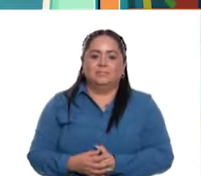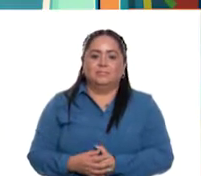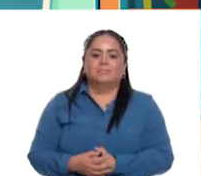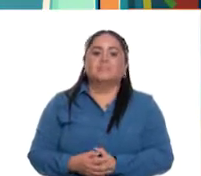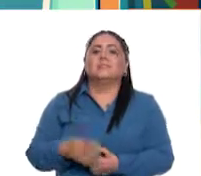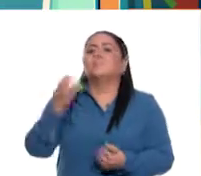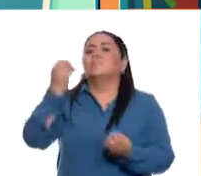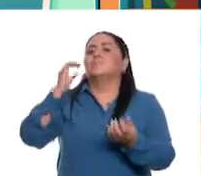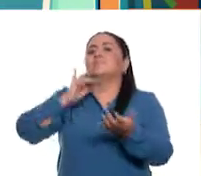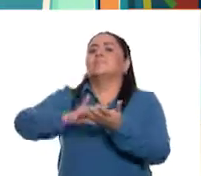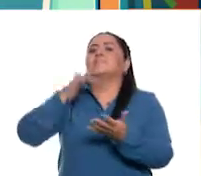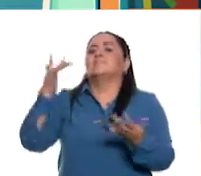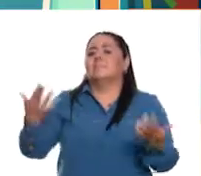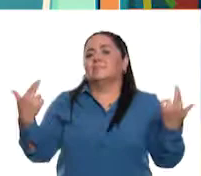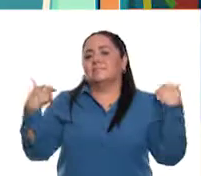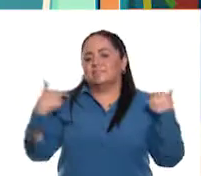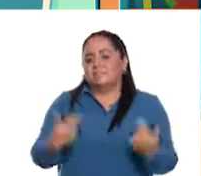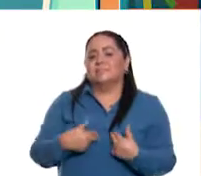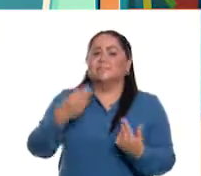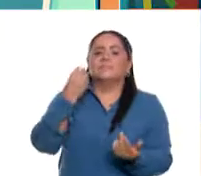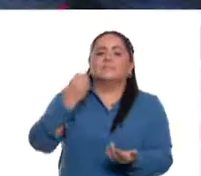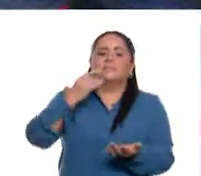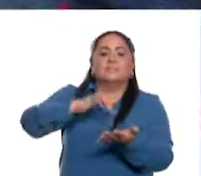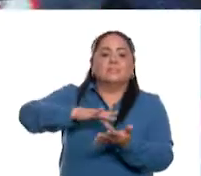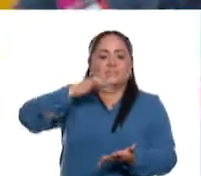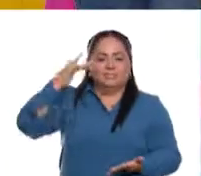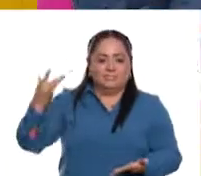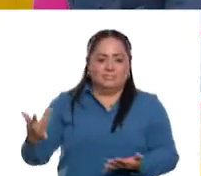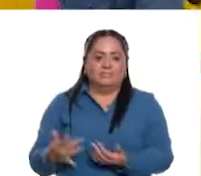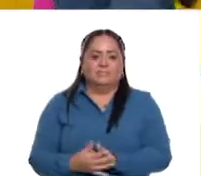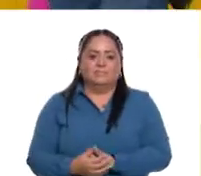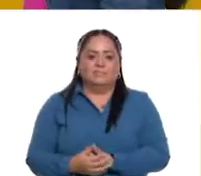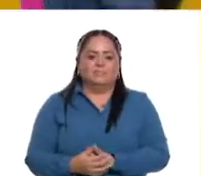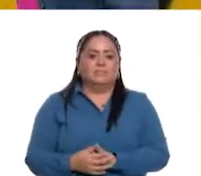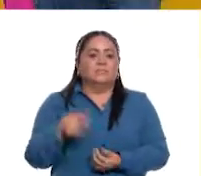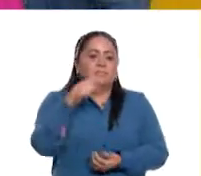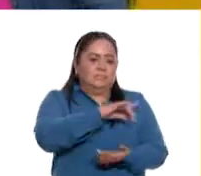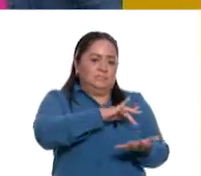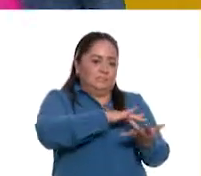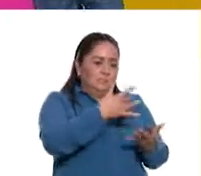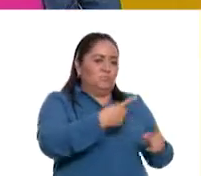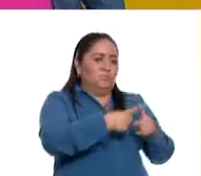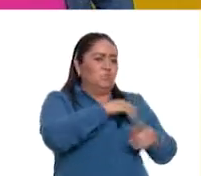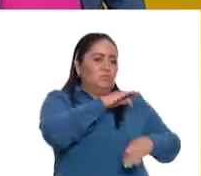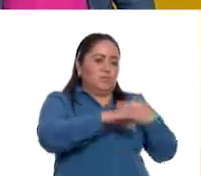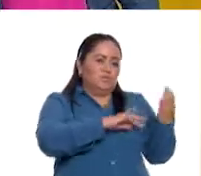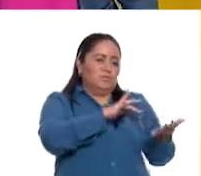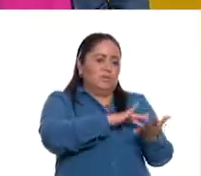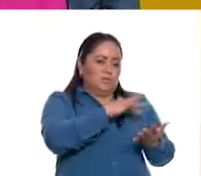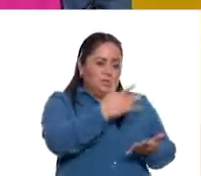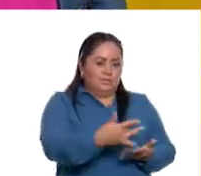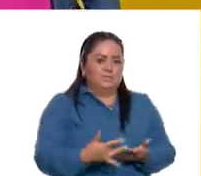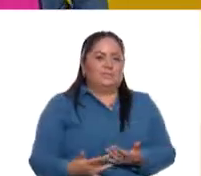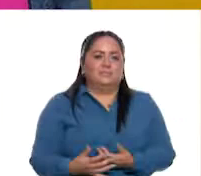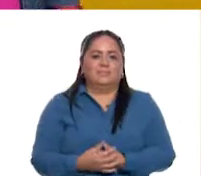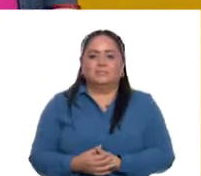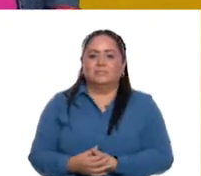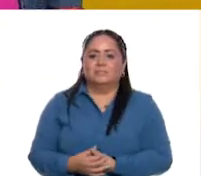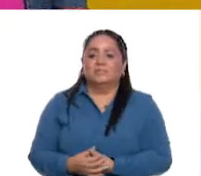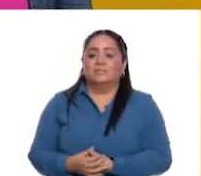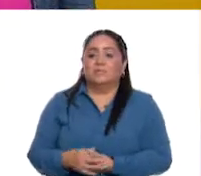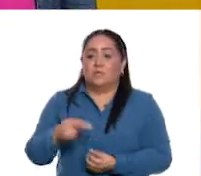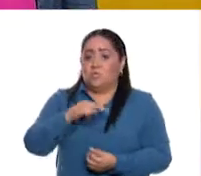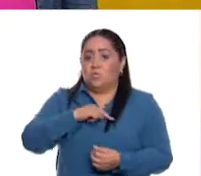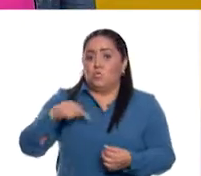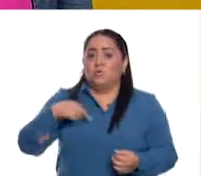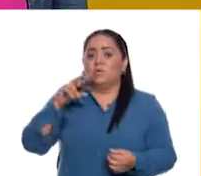Muchas gracias, maestras. Muchas gracias. Gracias por todo, Francisco. Muchas gracias. Gracias. Gracias.